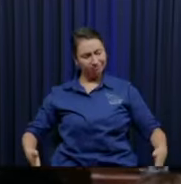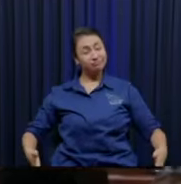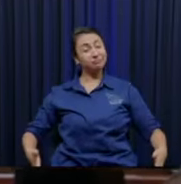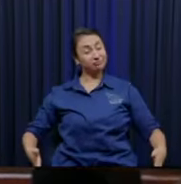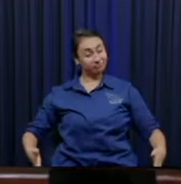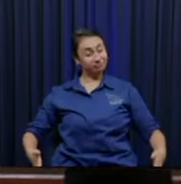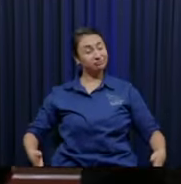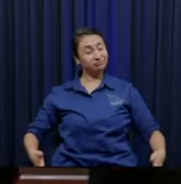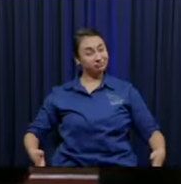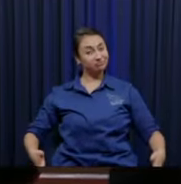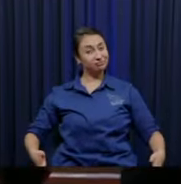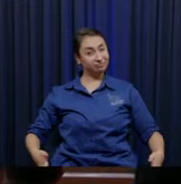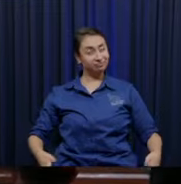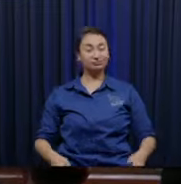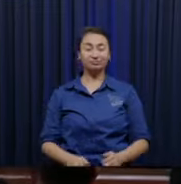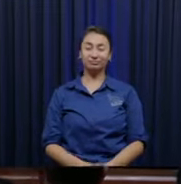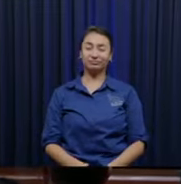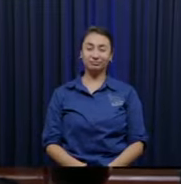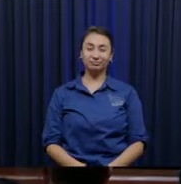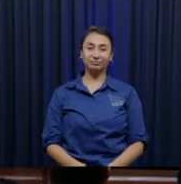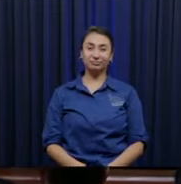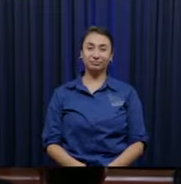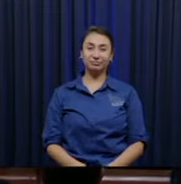bueno y en lo malo.